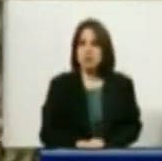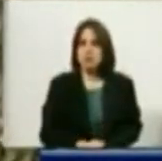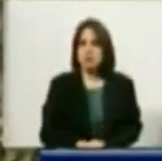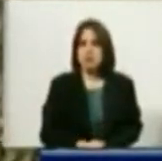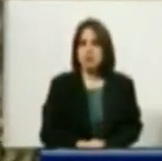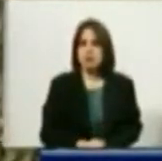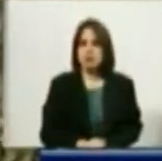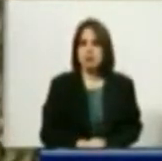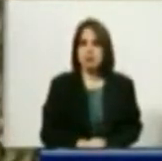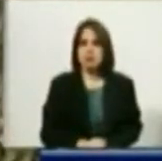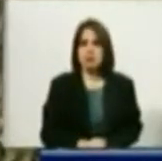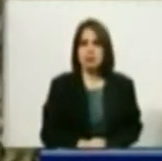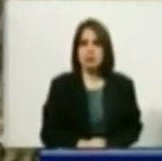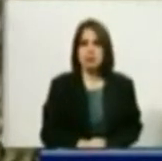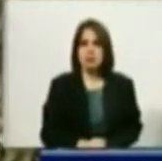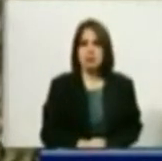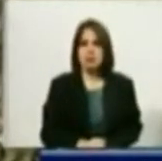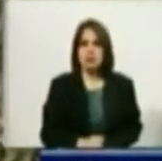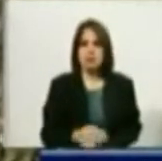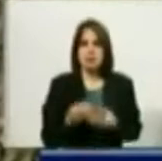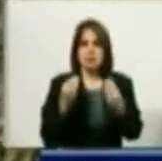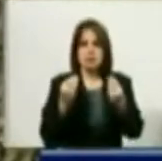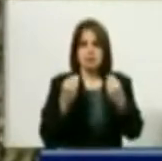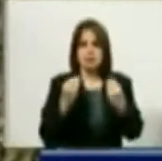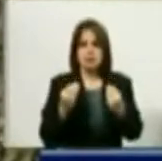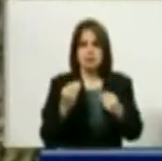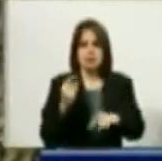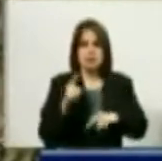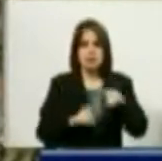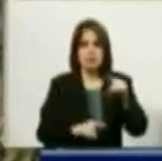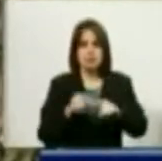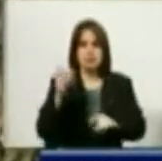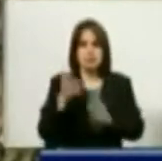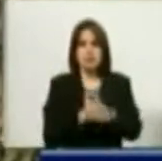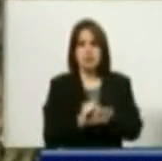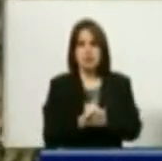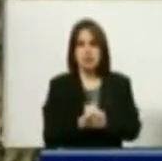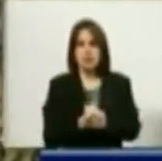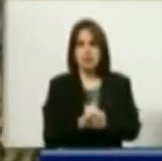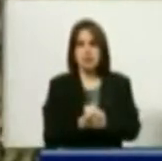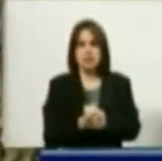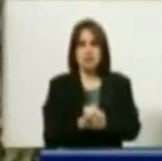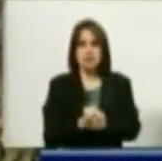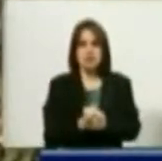chance nosotros tenemos que arrasar Victoria popular victoria de la revolución bolivariana